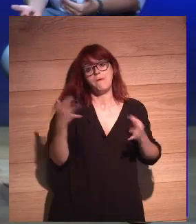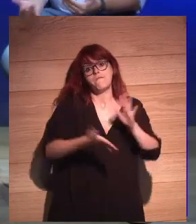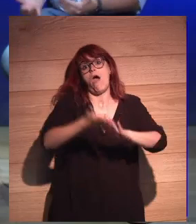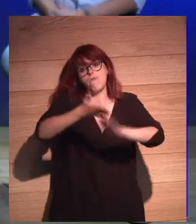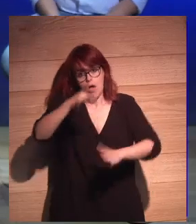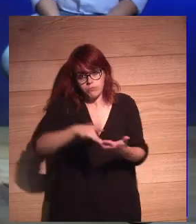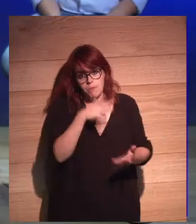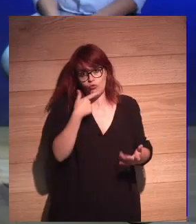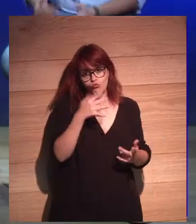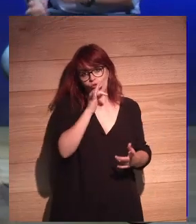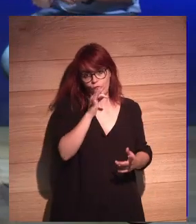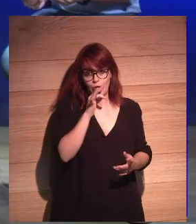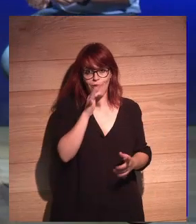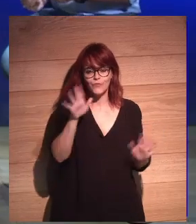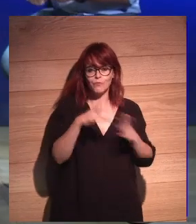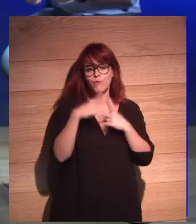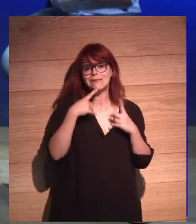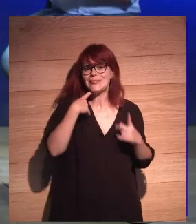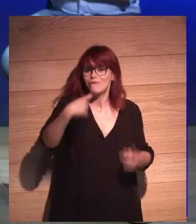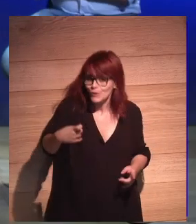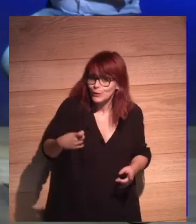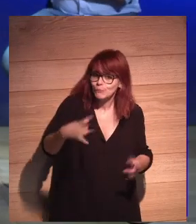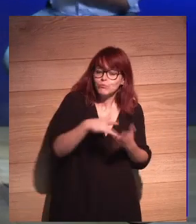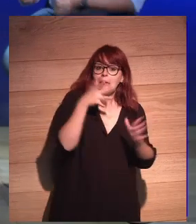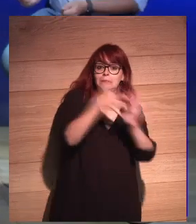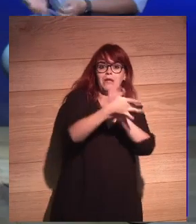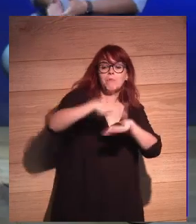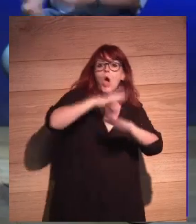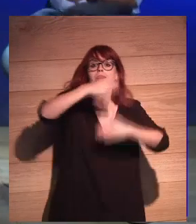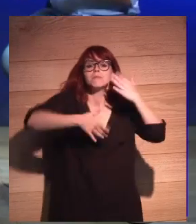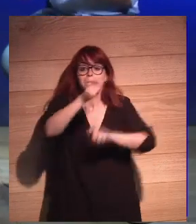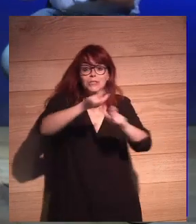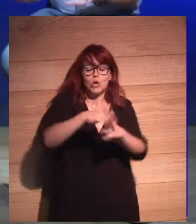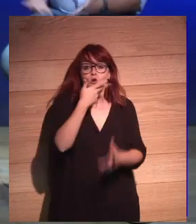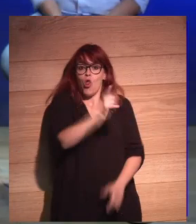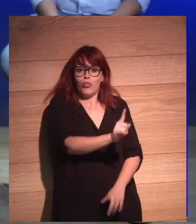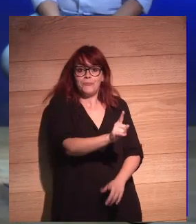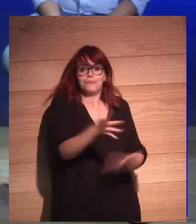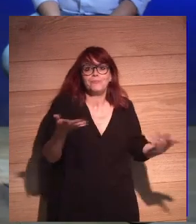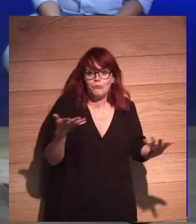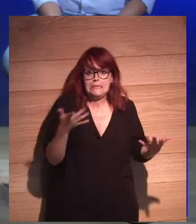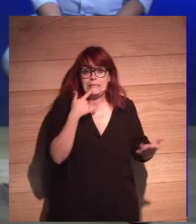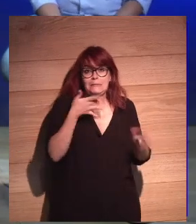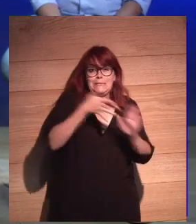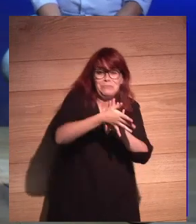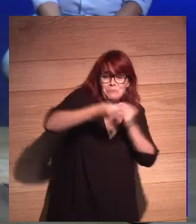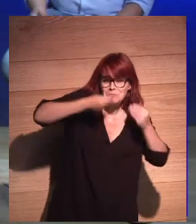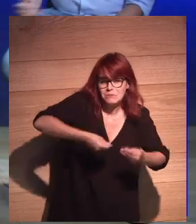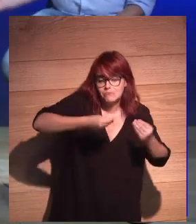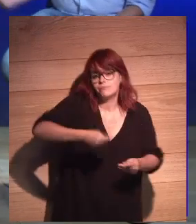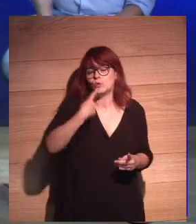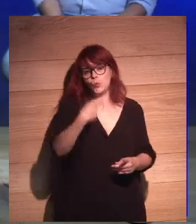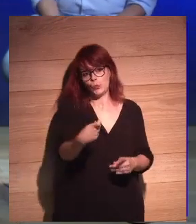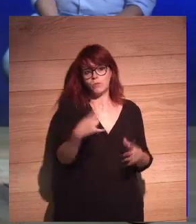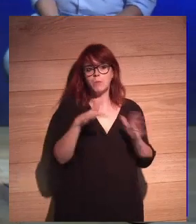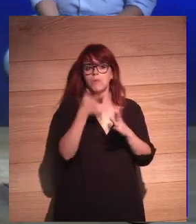todavía no está ahí. Es difícil explicarle cuál es ese límite a la gente que es un poco profana. vuelvo...